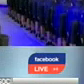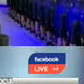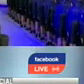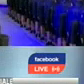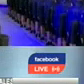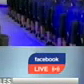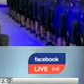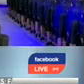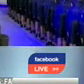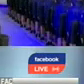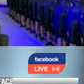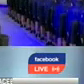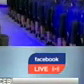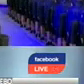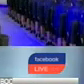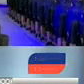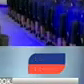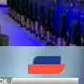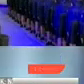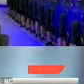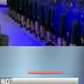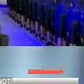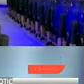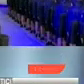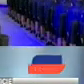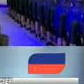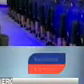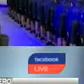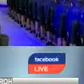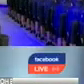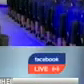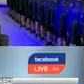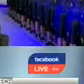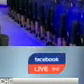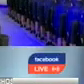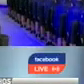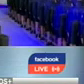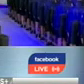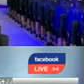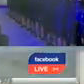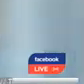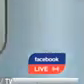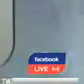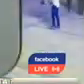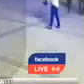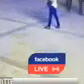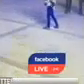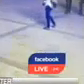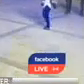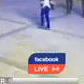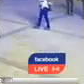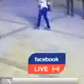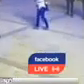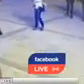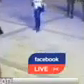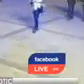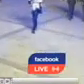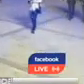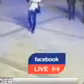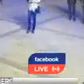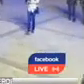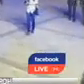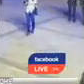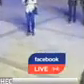Bukele, participó en el ascenso de 137 subinspectores de la Policía Nacional Civil al grado de inspectores